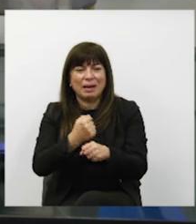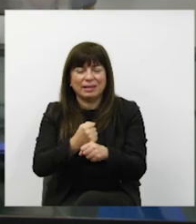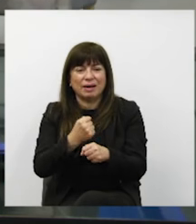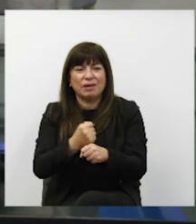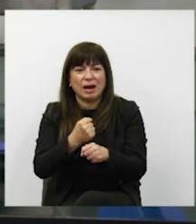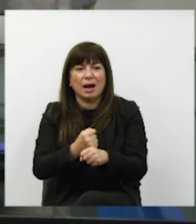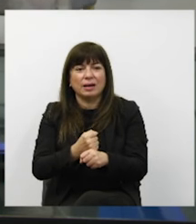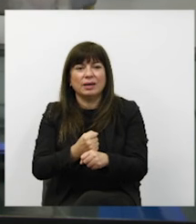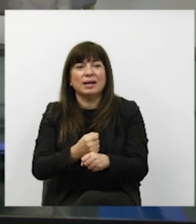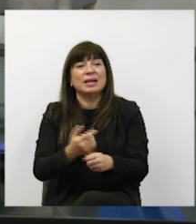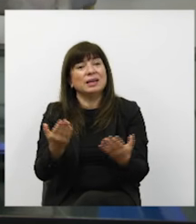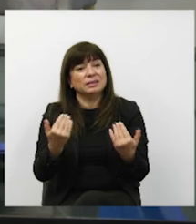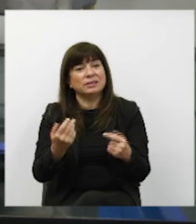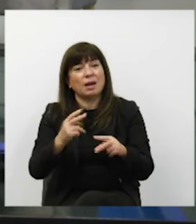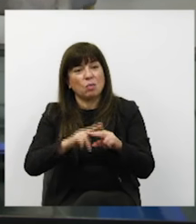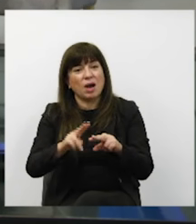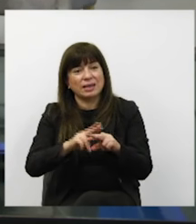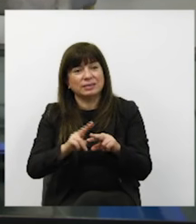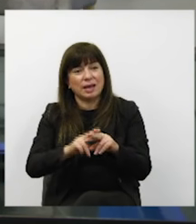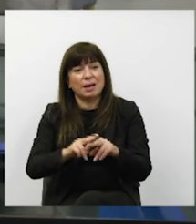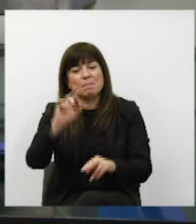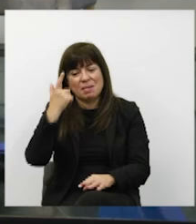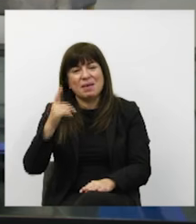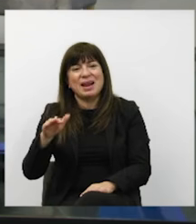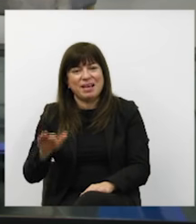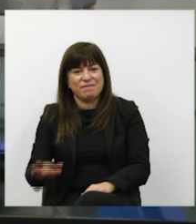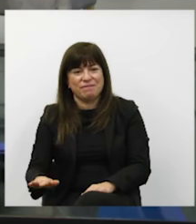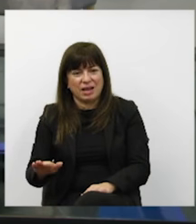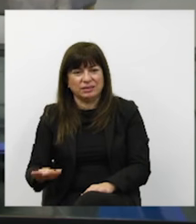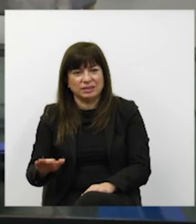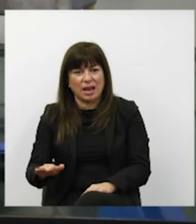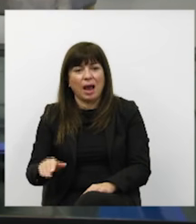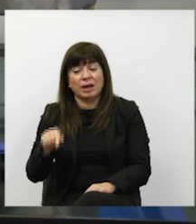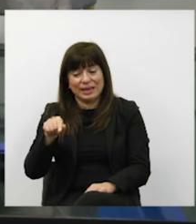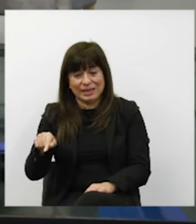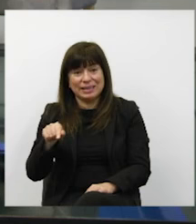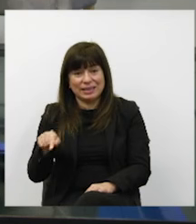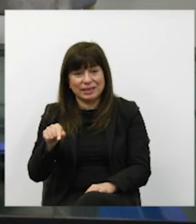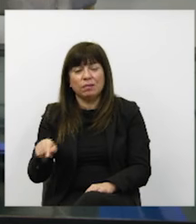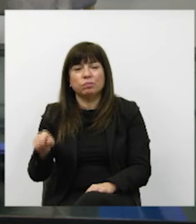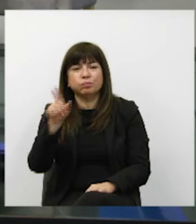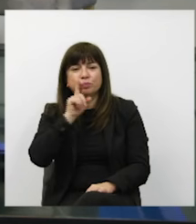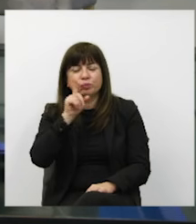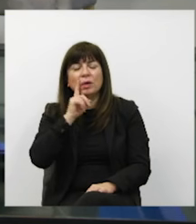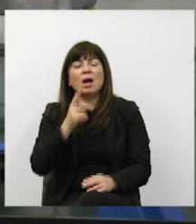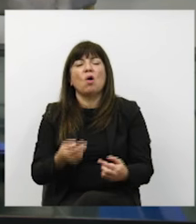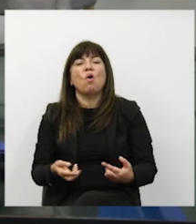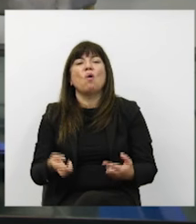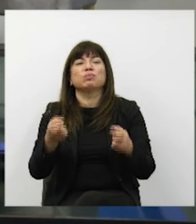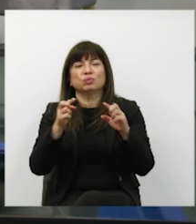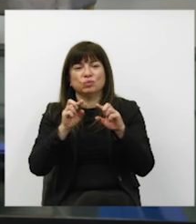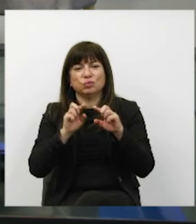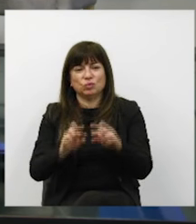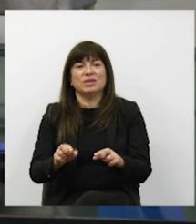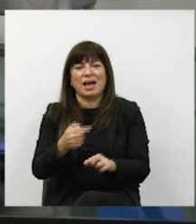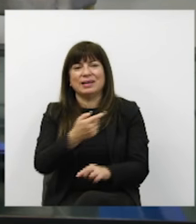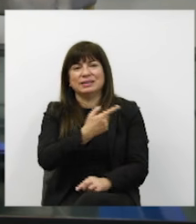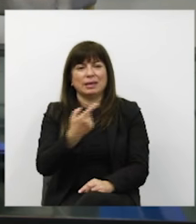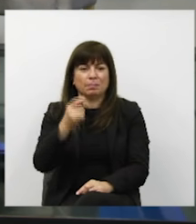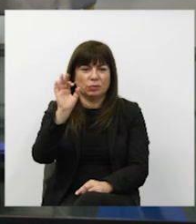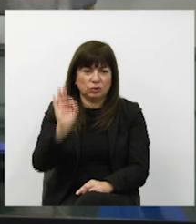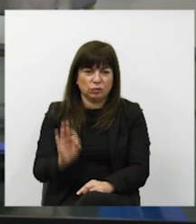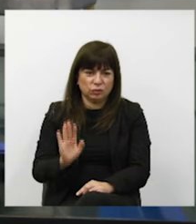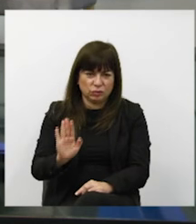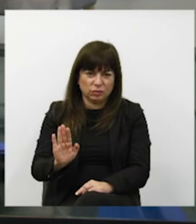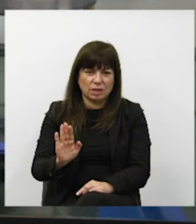distinto y tenga las capacidades, es en la primera infancia para que esos niños tengan realmente las oportunidades que ya a